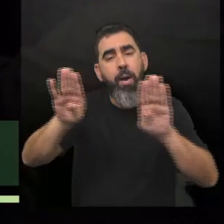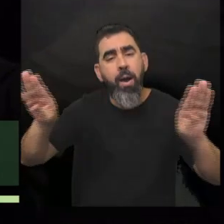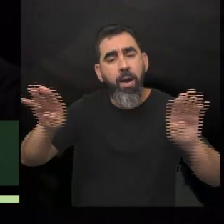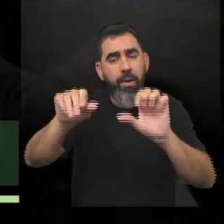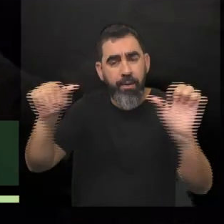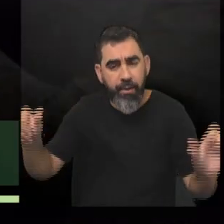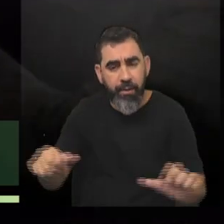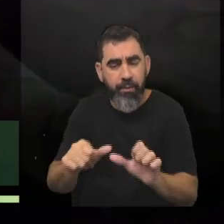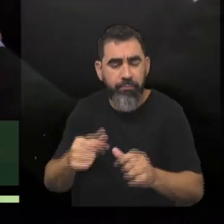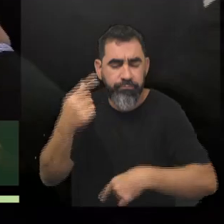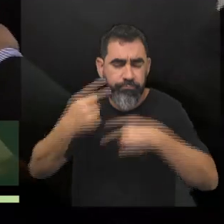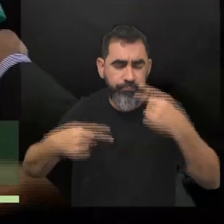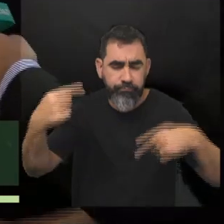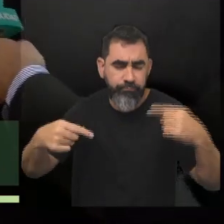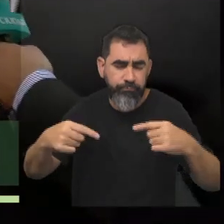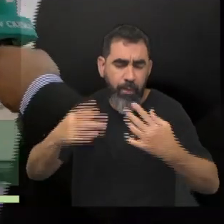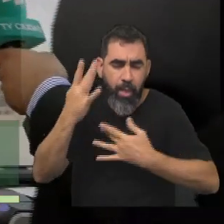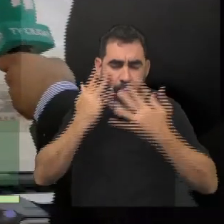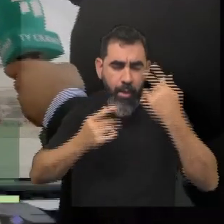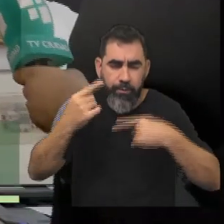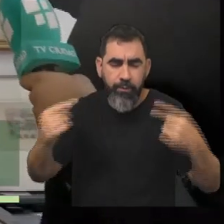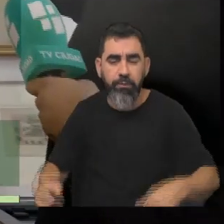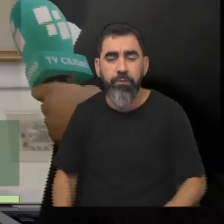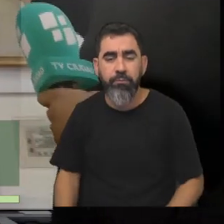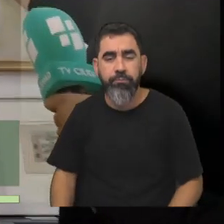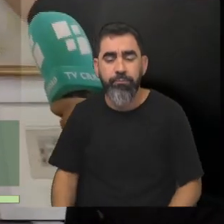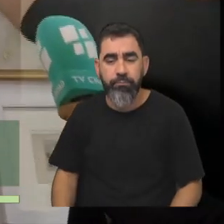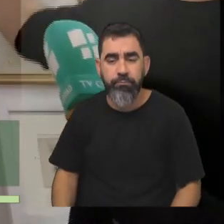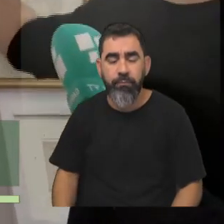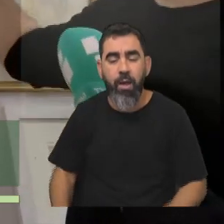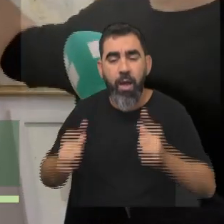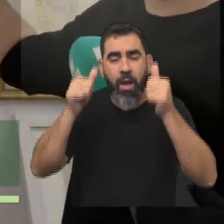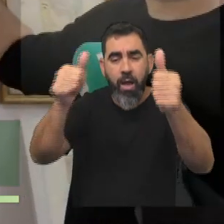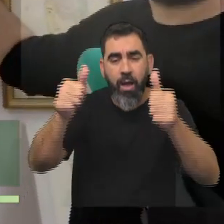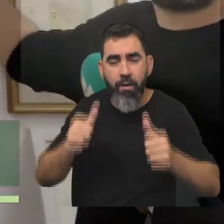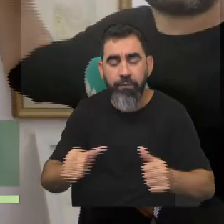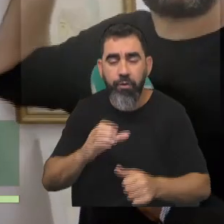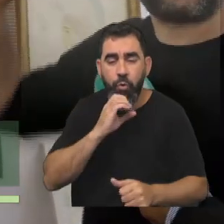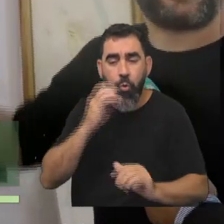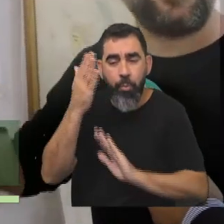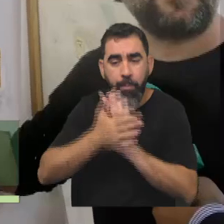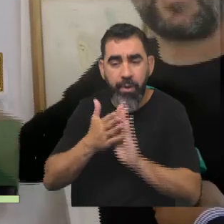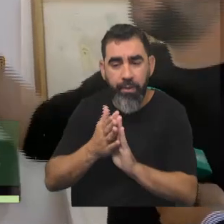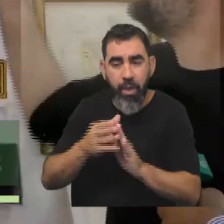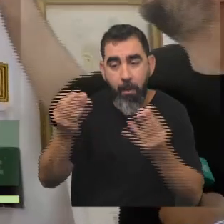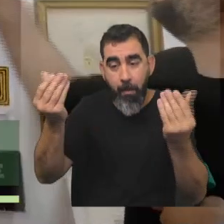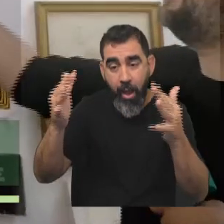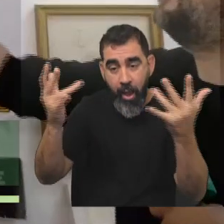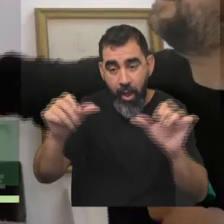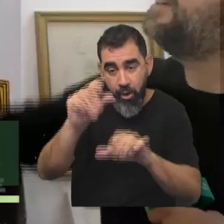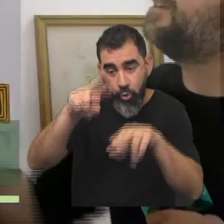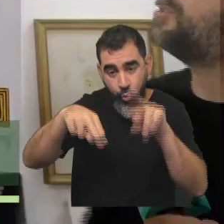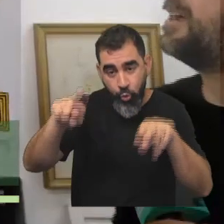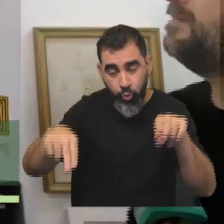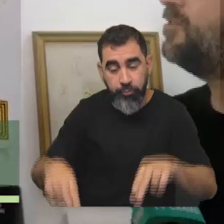acá está bza anana tenemos estos cuadros los afiches antes de la comedia nacional eran hechos a mano con pintura